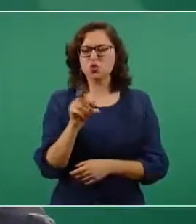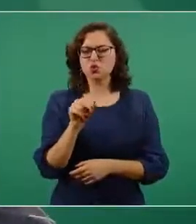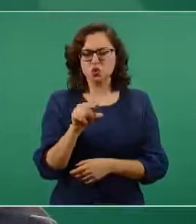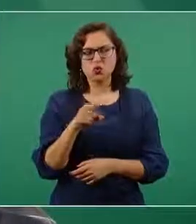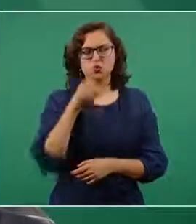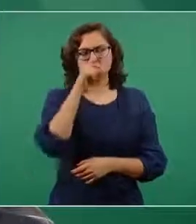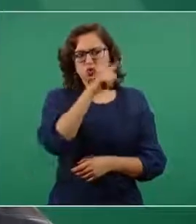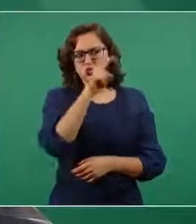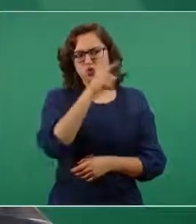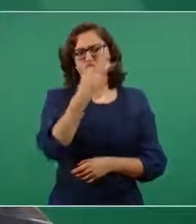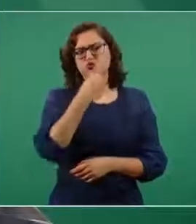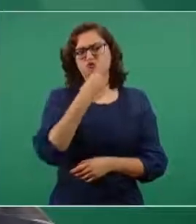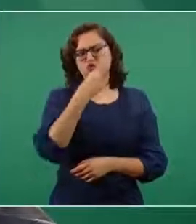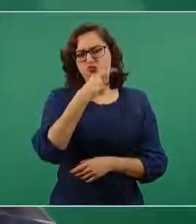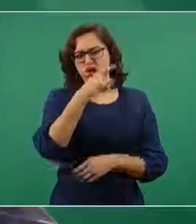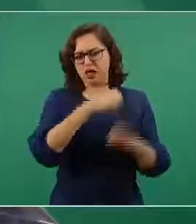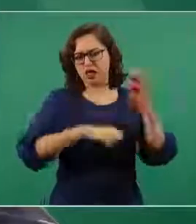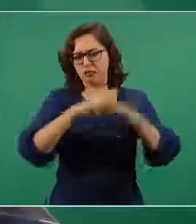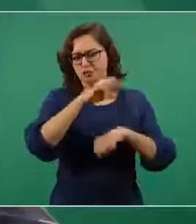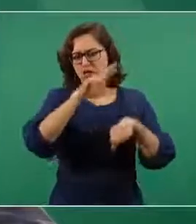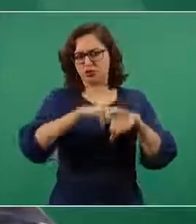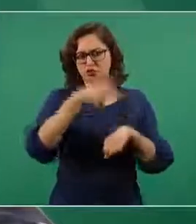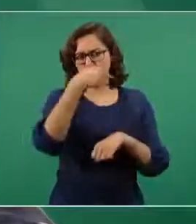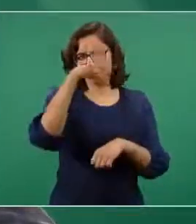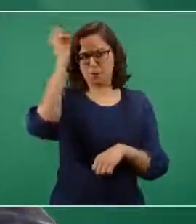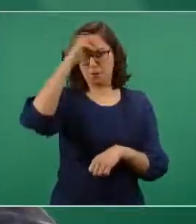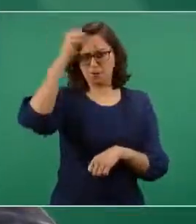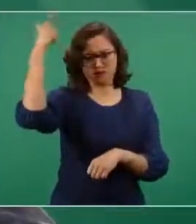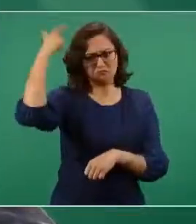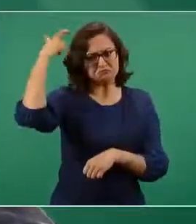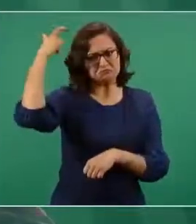Él está actuando de acuerdo a su manera de pensar.